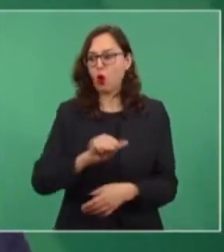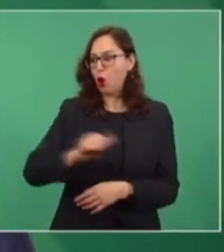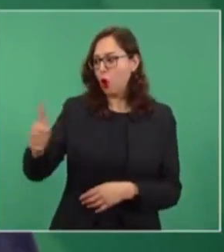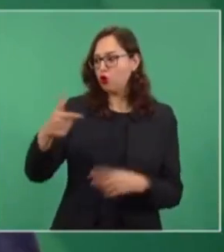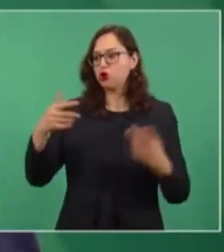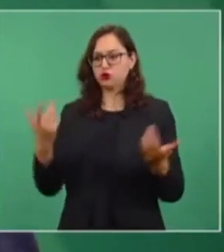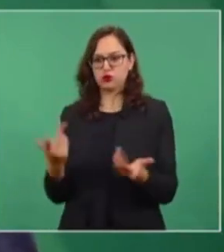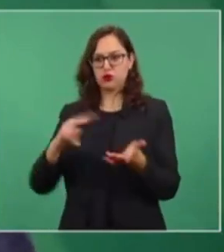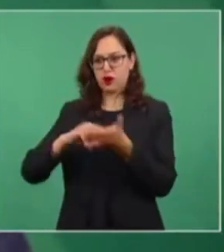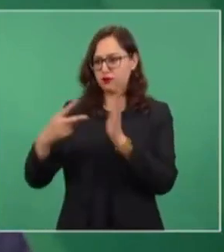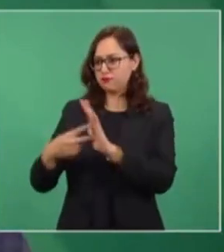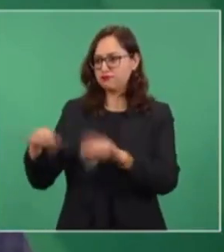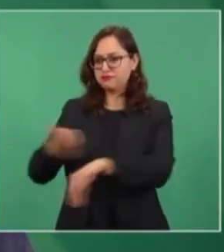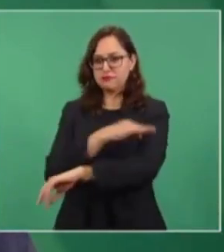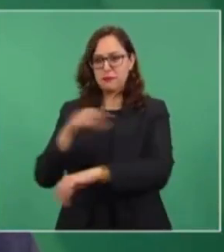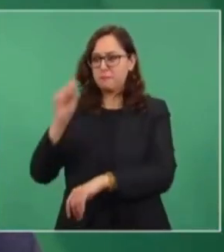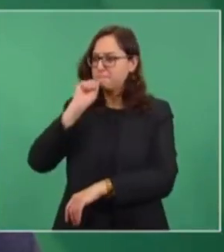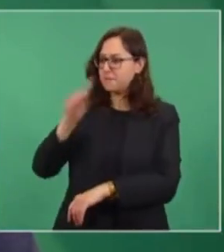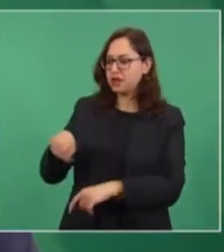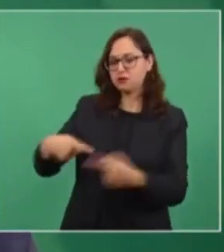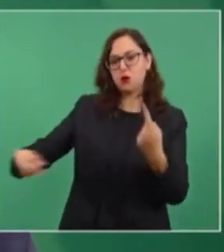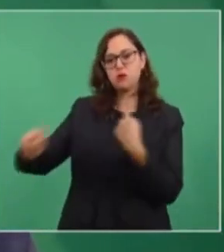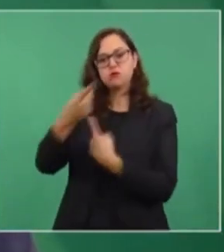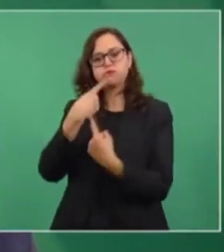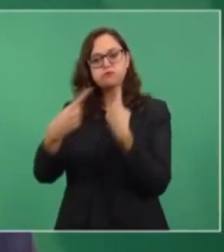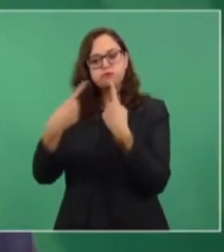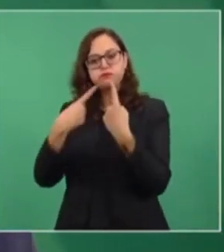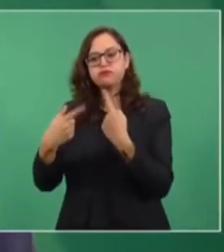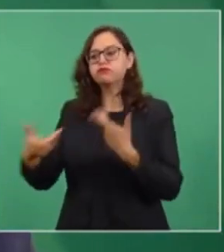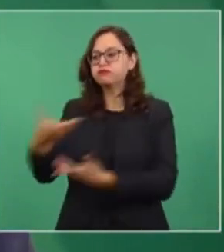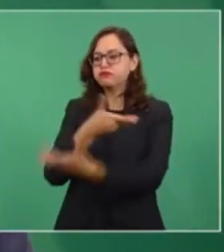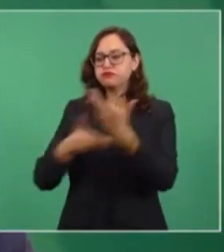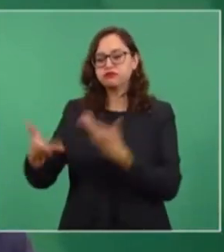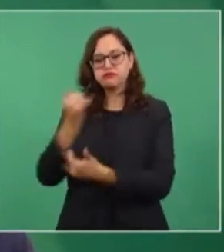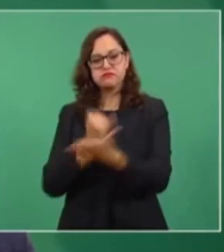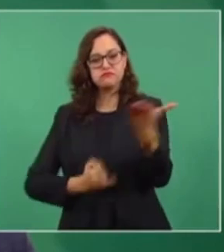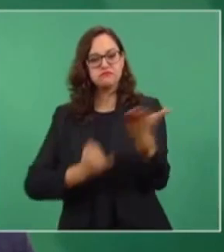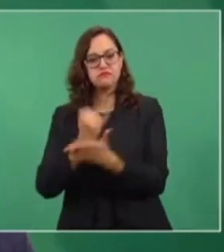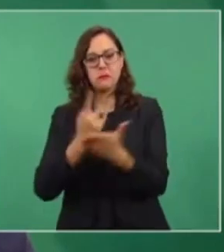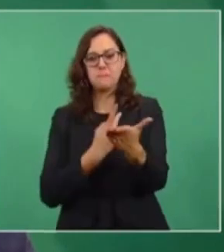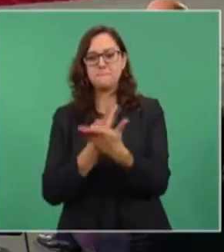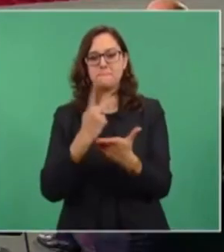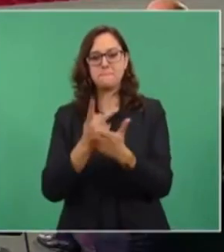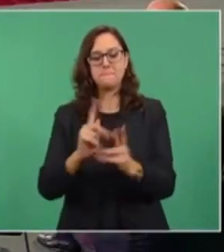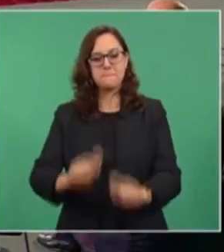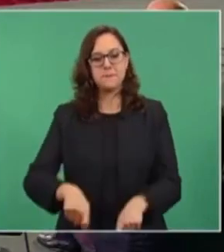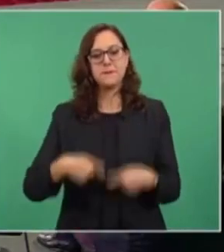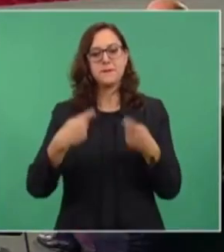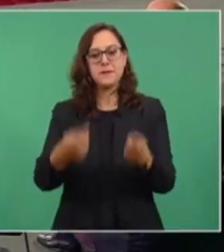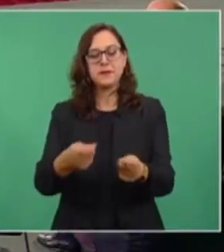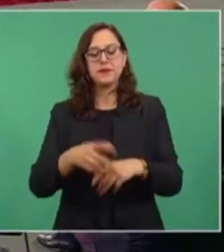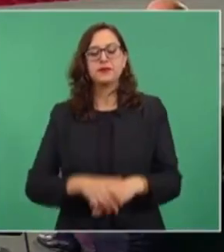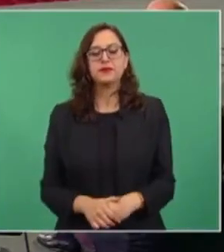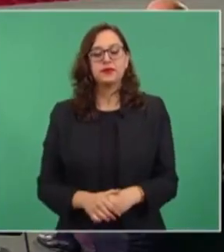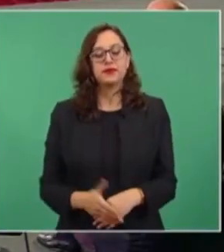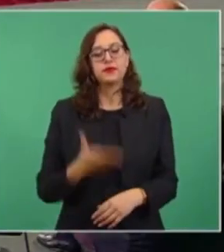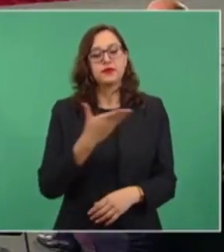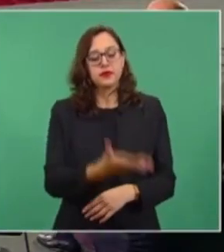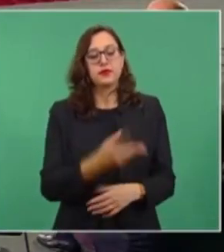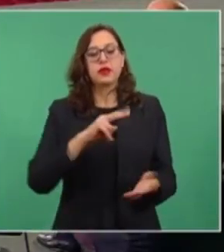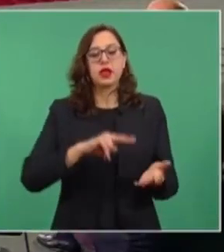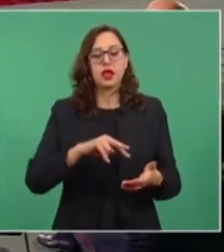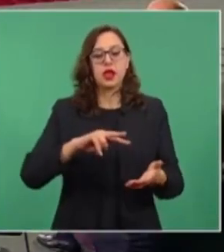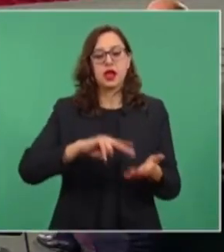a los ingenieros y arquitectos del país. Saludo con mucho afecto y reconocimiento al ingeniero Javier Jiménez Espriu y